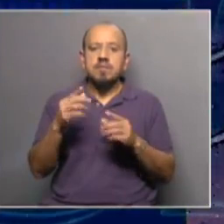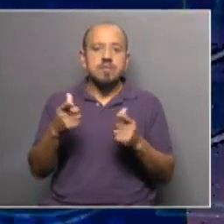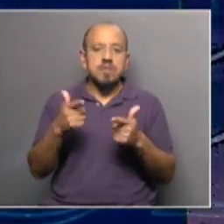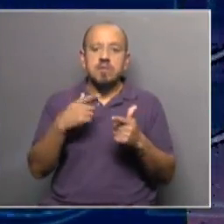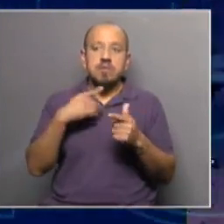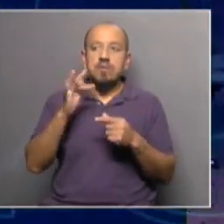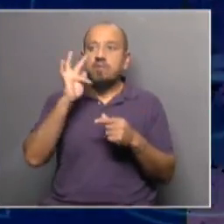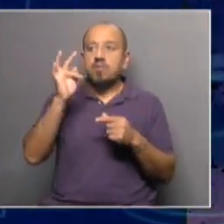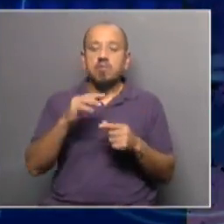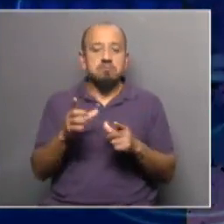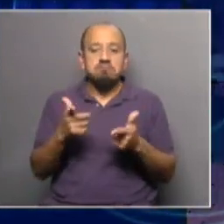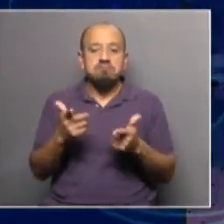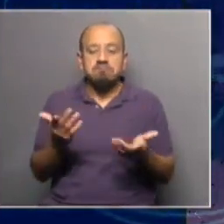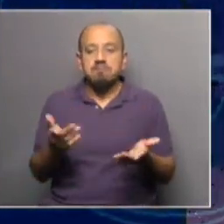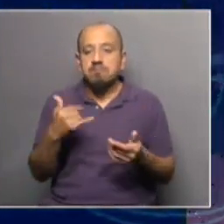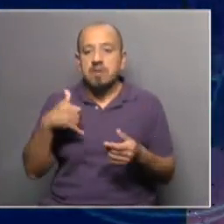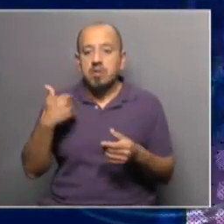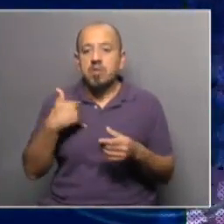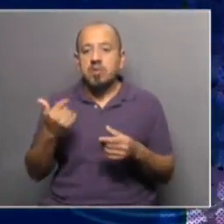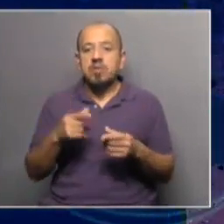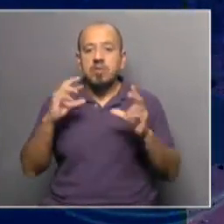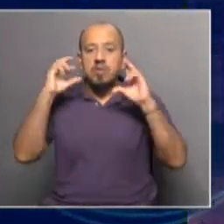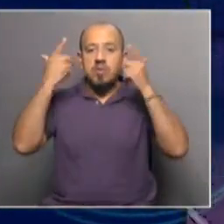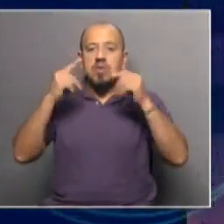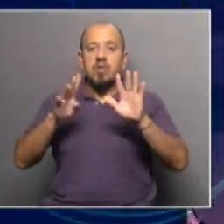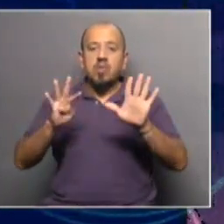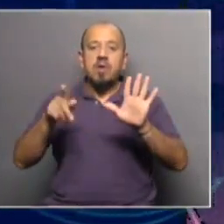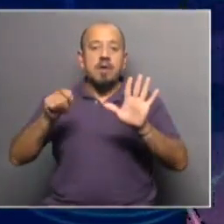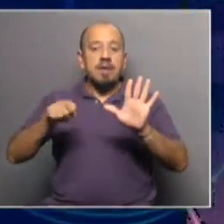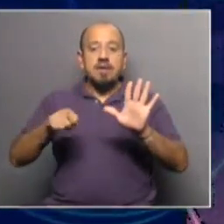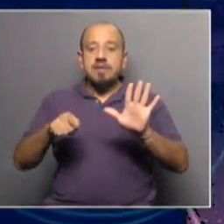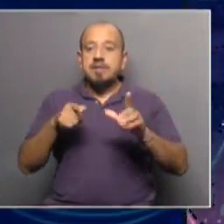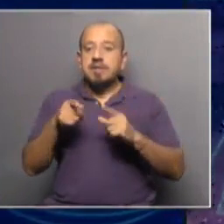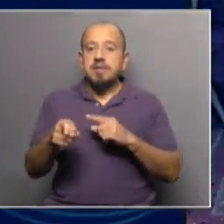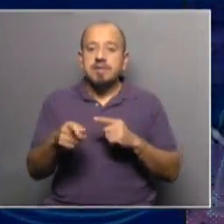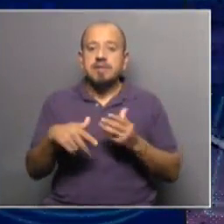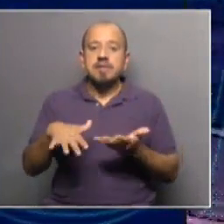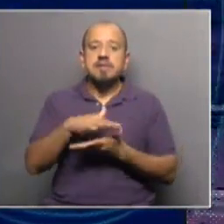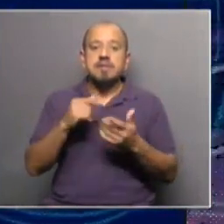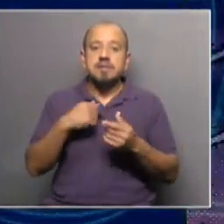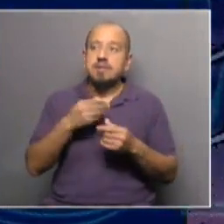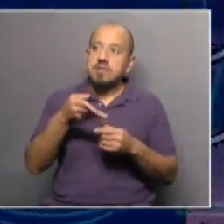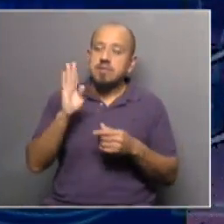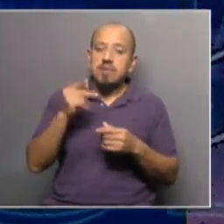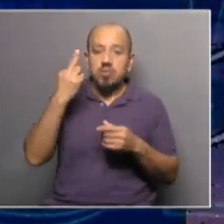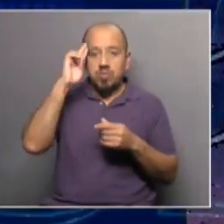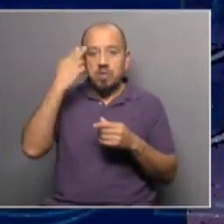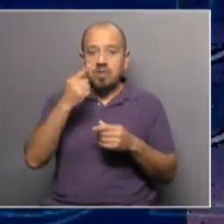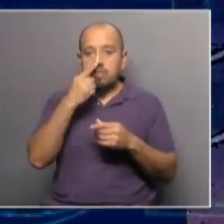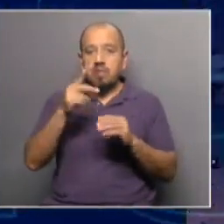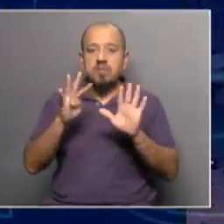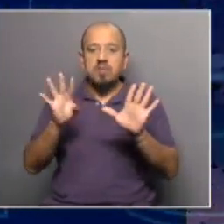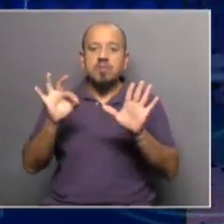su futuro. Y bueno, como que se planta, es una huelga que dura 9 meses. En ese contexto va a jugar Uruguay el Mundial del 50. Y